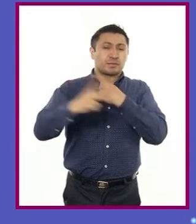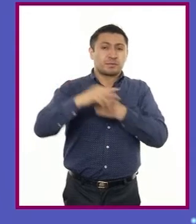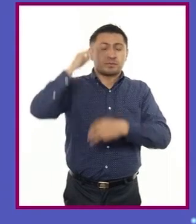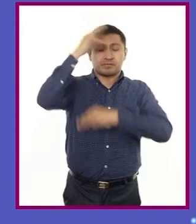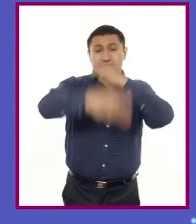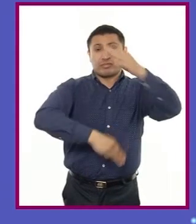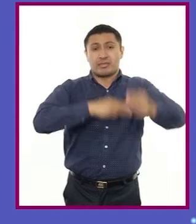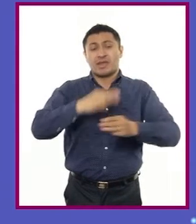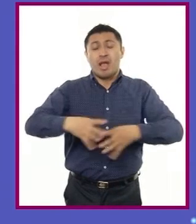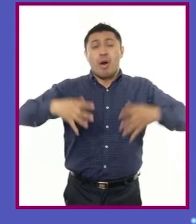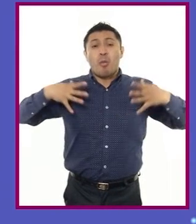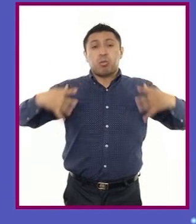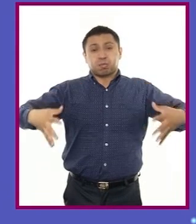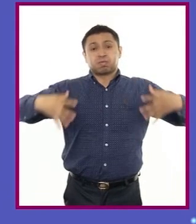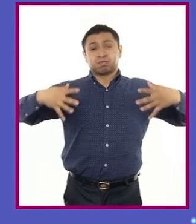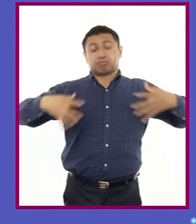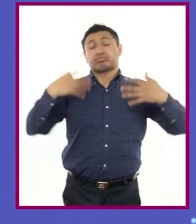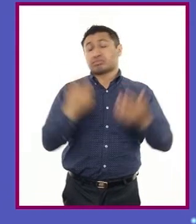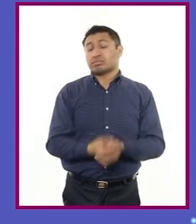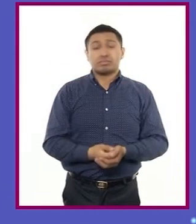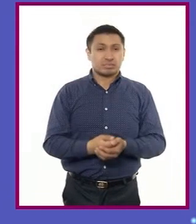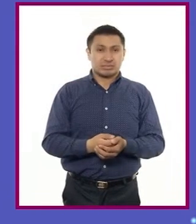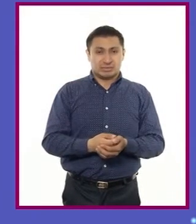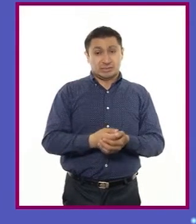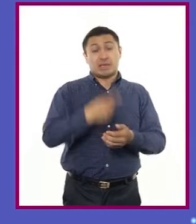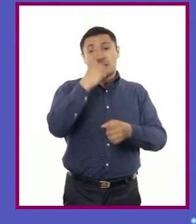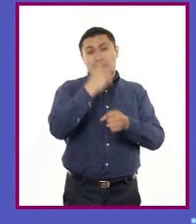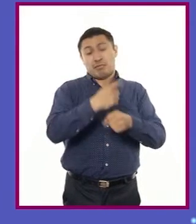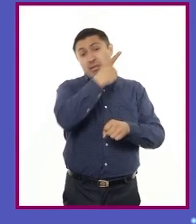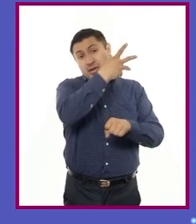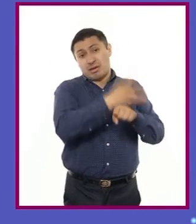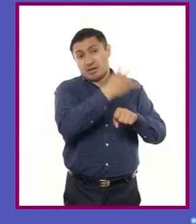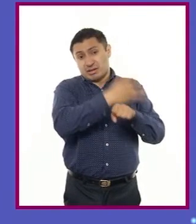en obesidad, solo detrás de Estados Unidos.